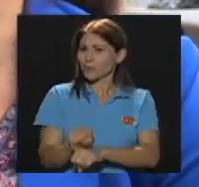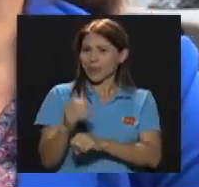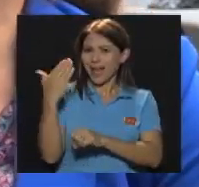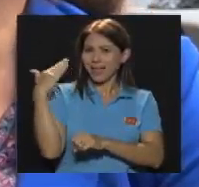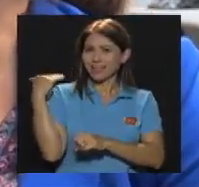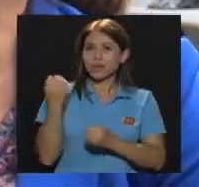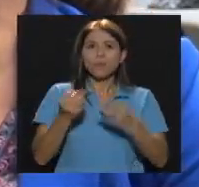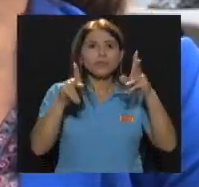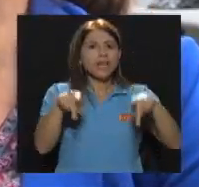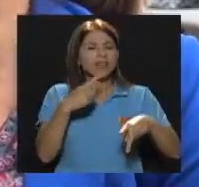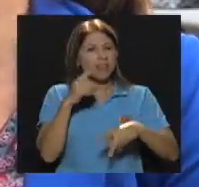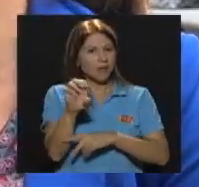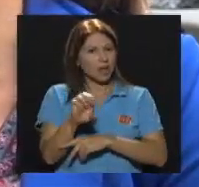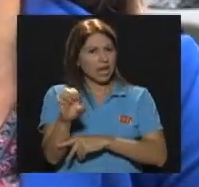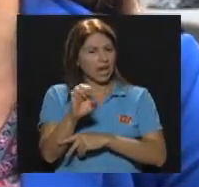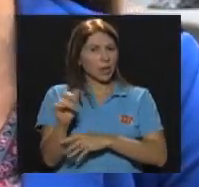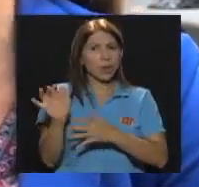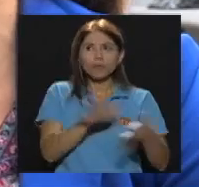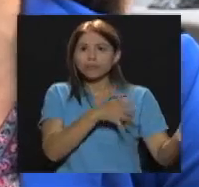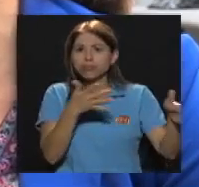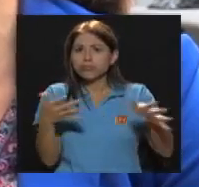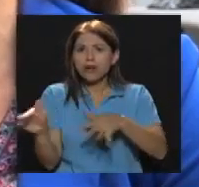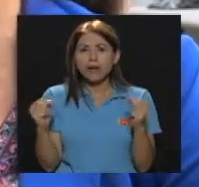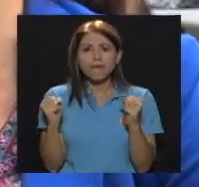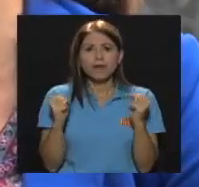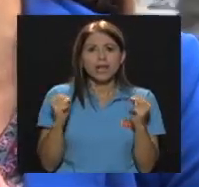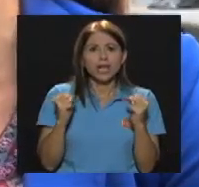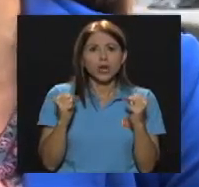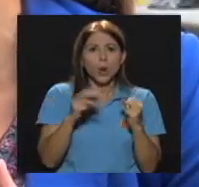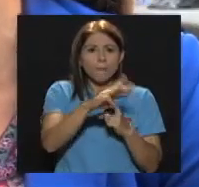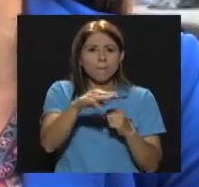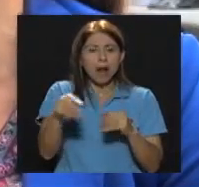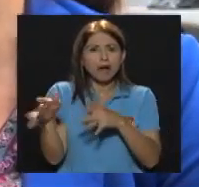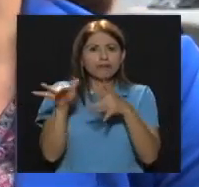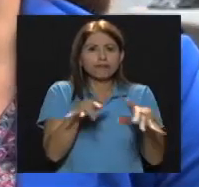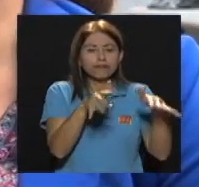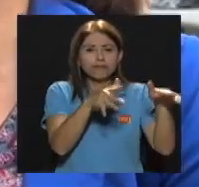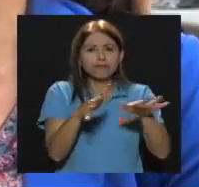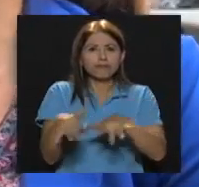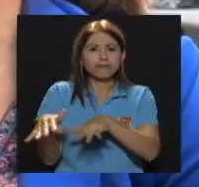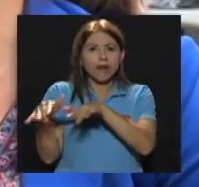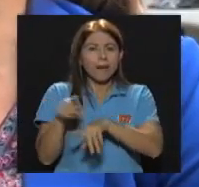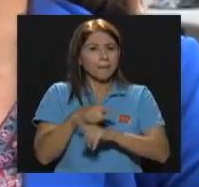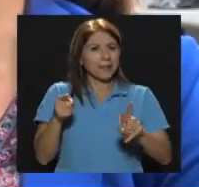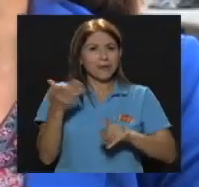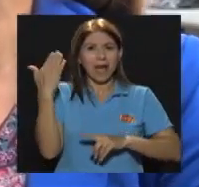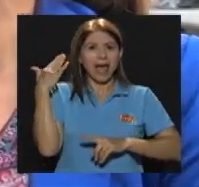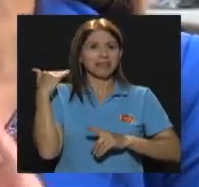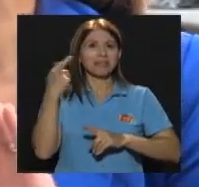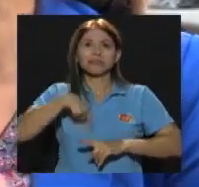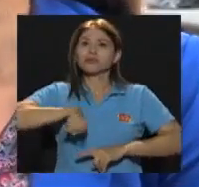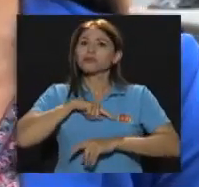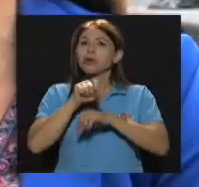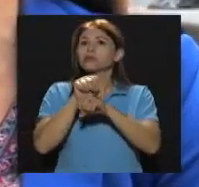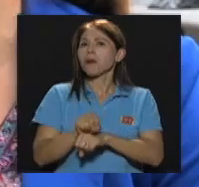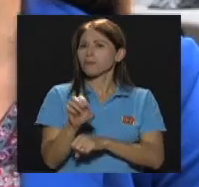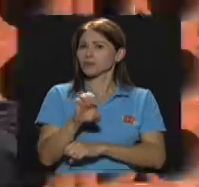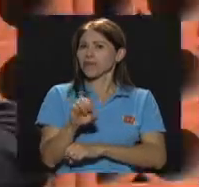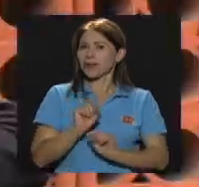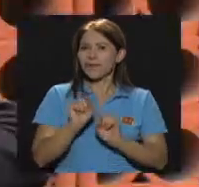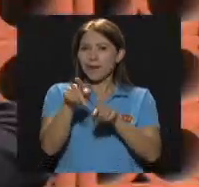frío, mareas altas, cuando por lo general antes aún no acostumbraba, hace 20, 30 años, irse a la playa y estar en un sol